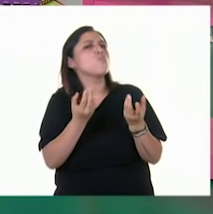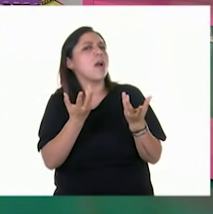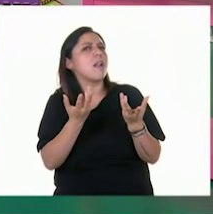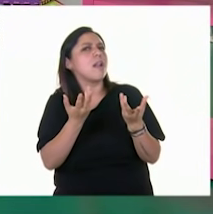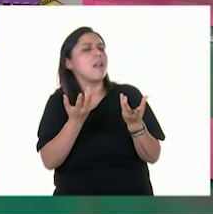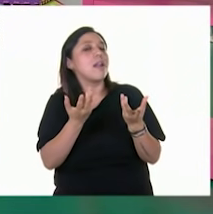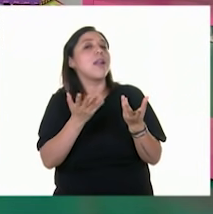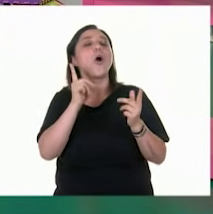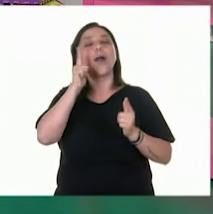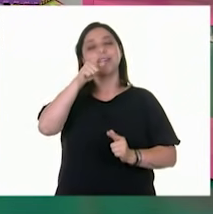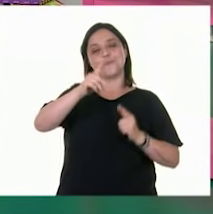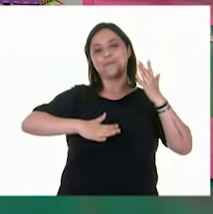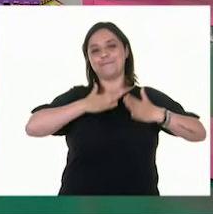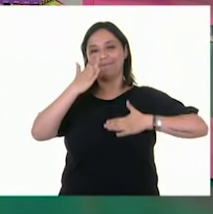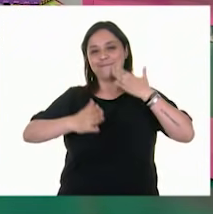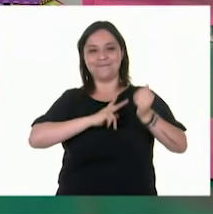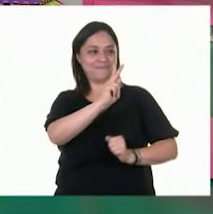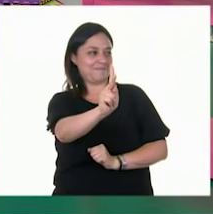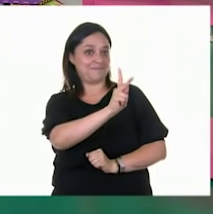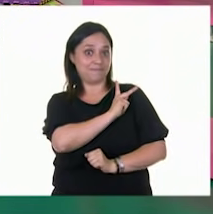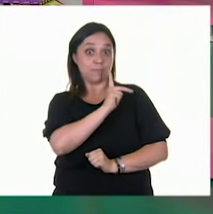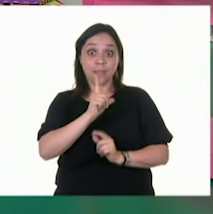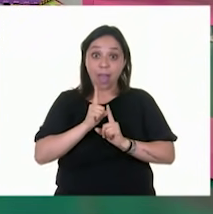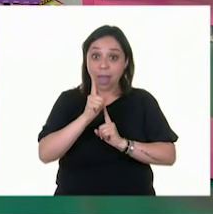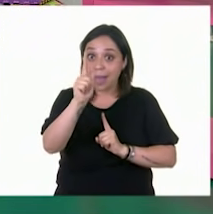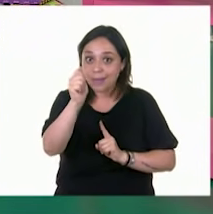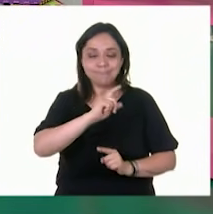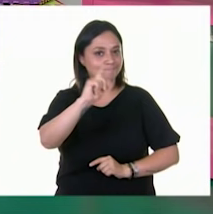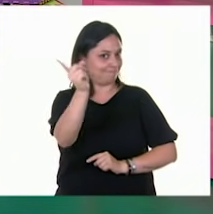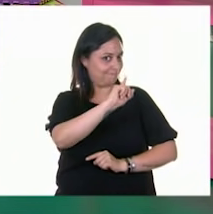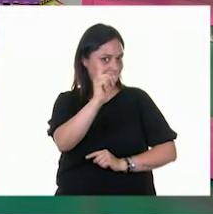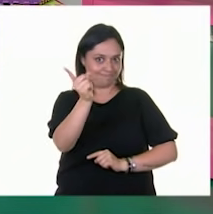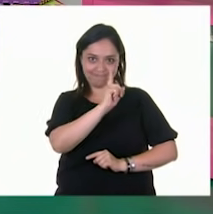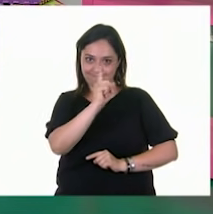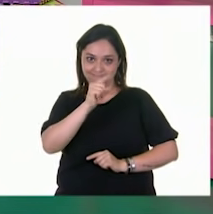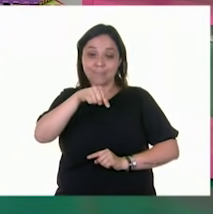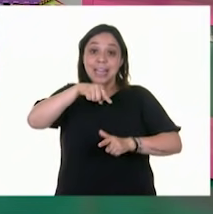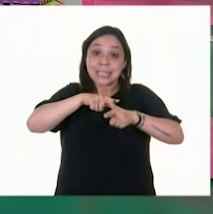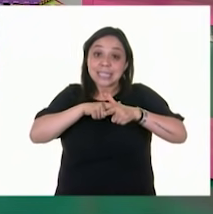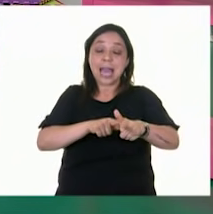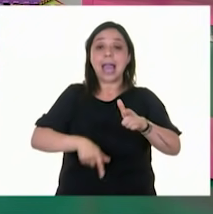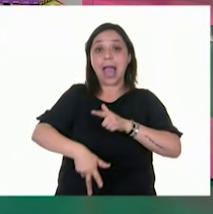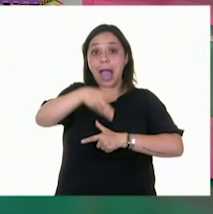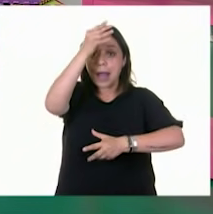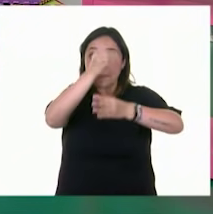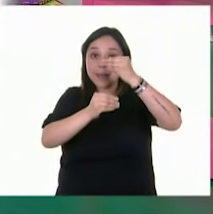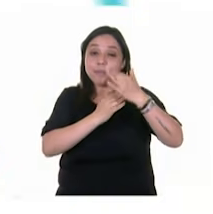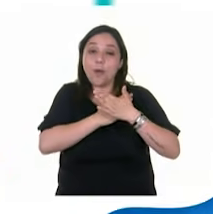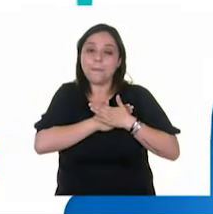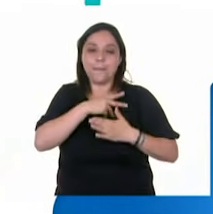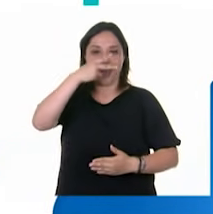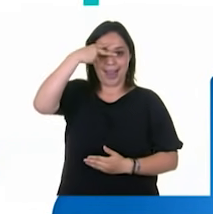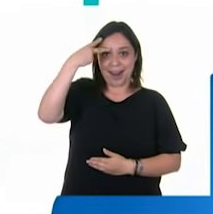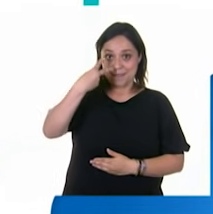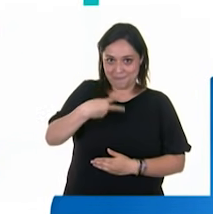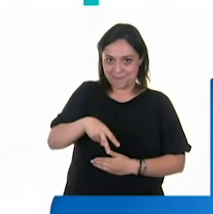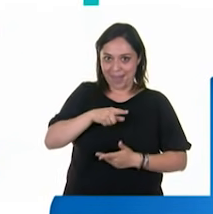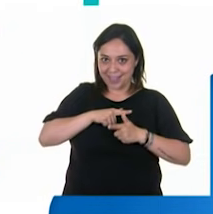que lo hayan disfrutado tanto como nosotros. No te vayas, porque continuamos con Aprendiendo a Amar a México.